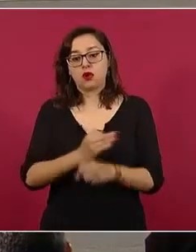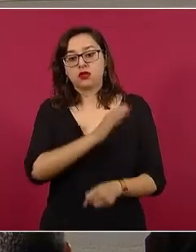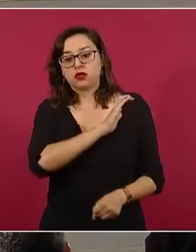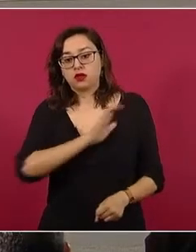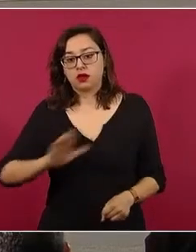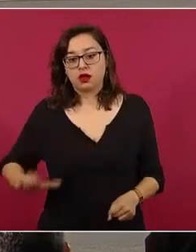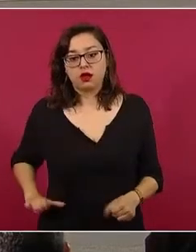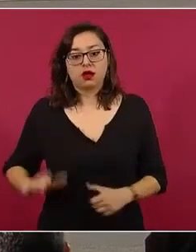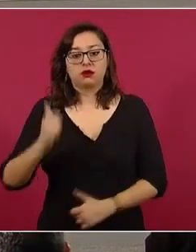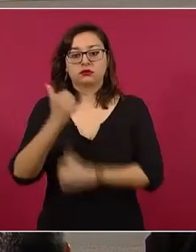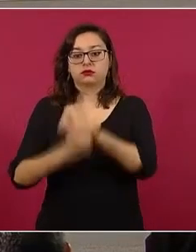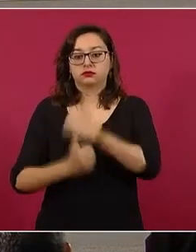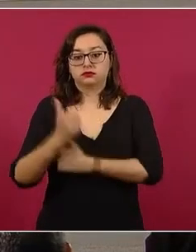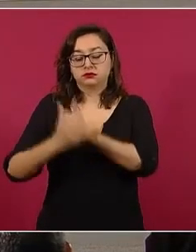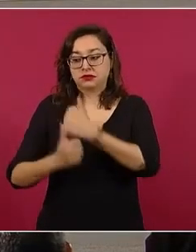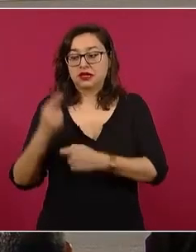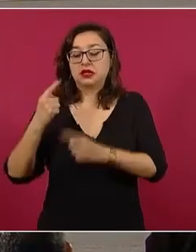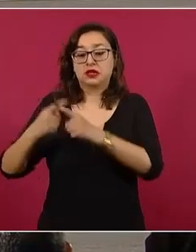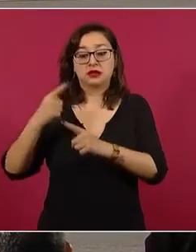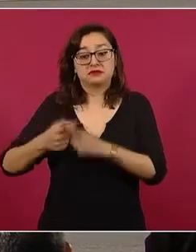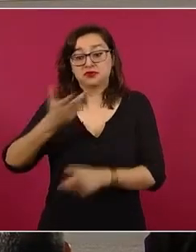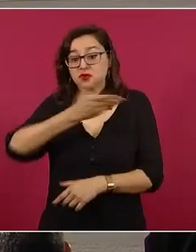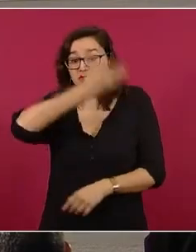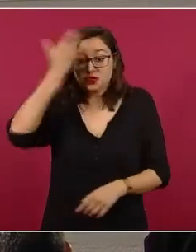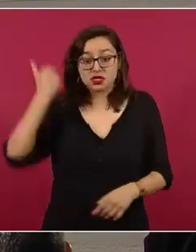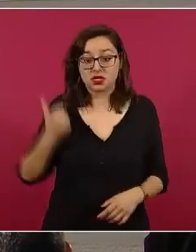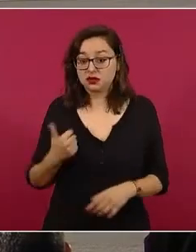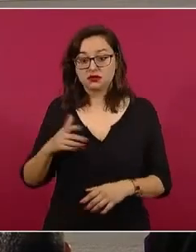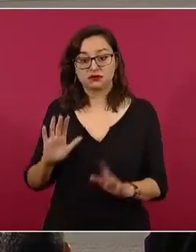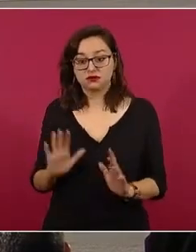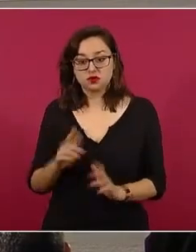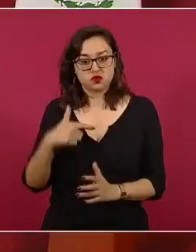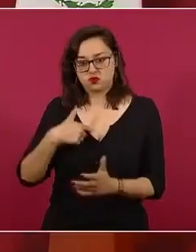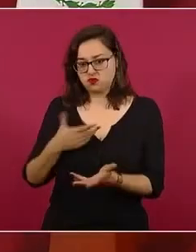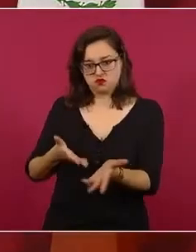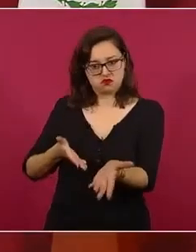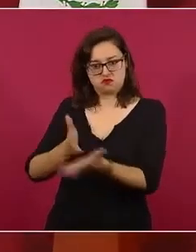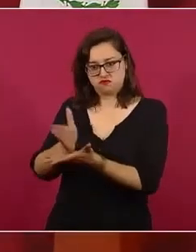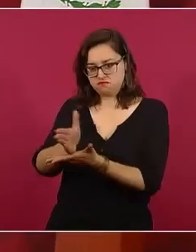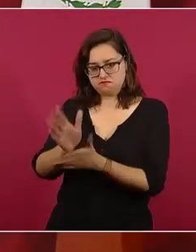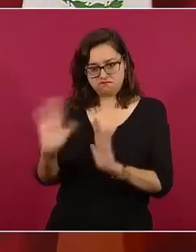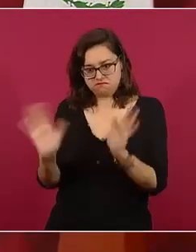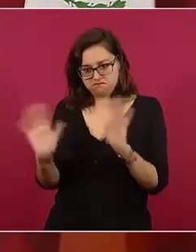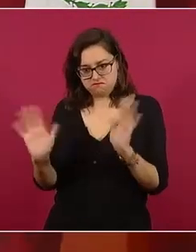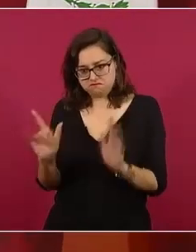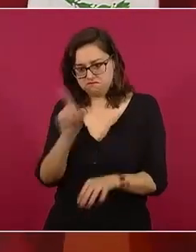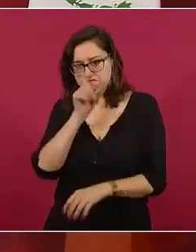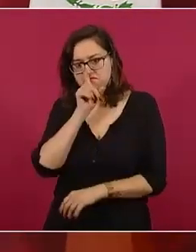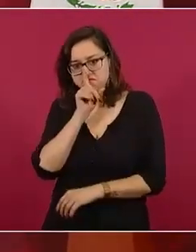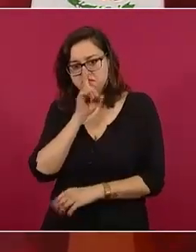no tengo información sobre eso, nada más es un llamado a que